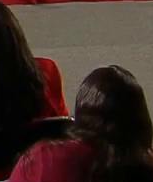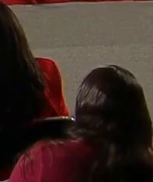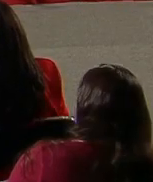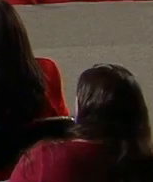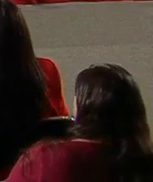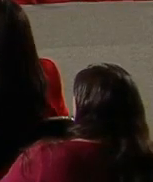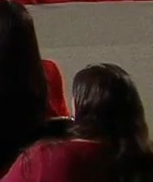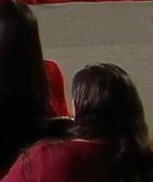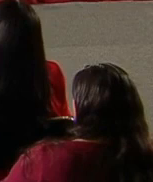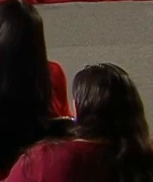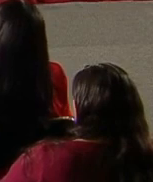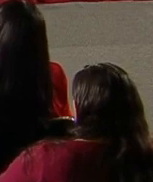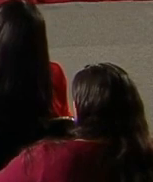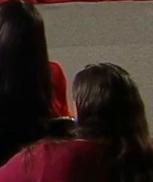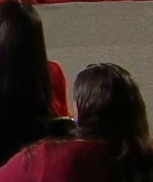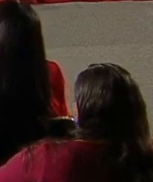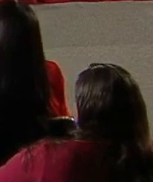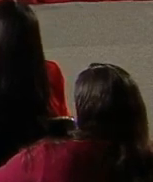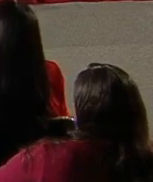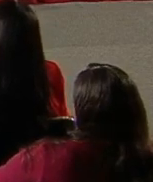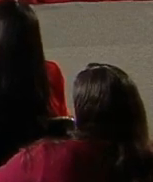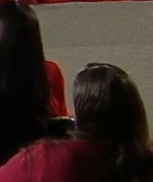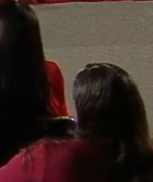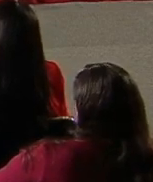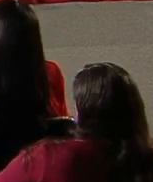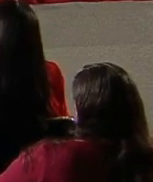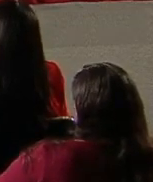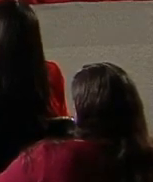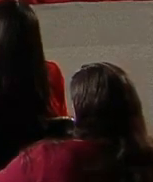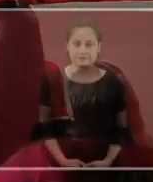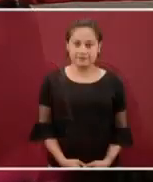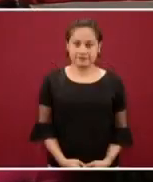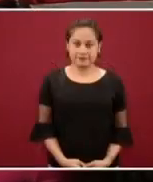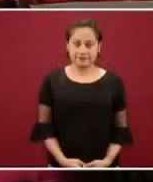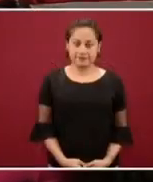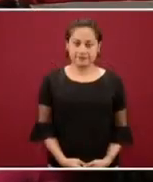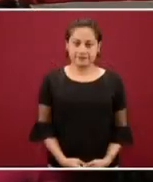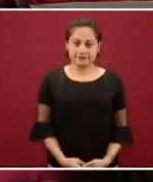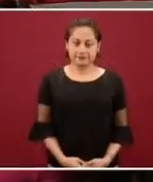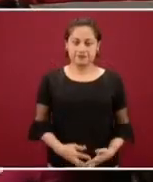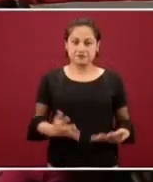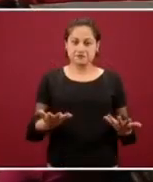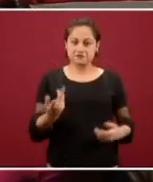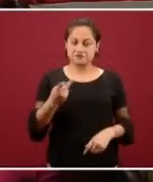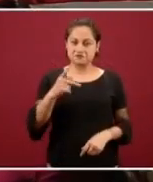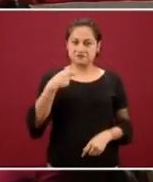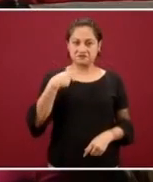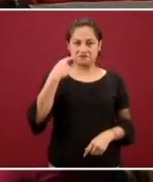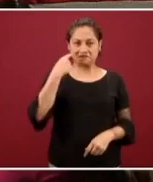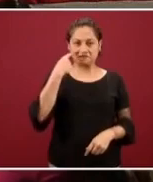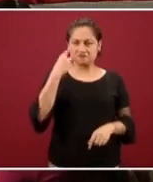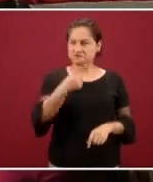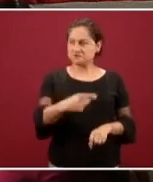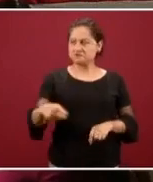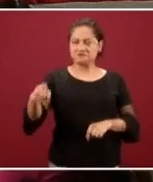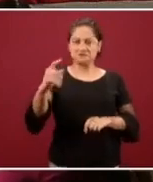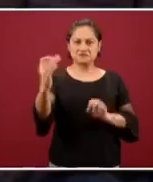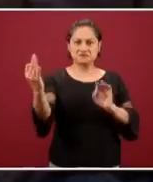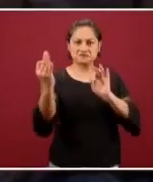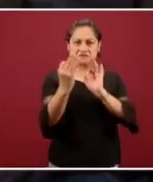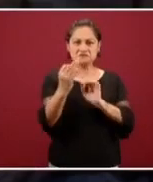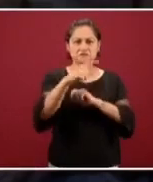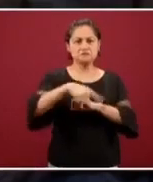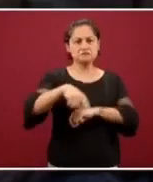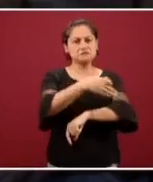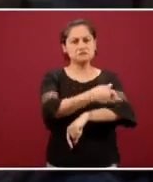la noche la jornada de sana distancia. Sin embargo, aquí a unos cuantos metros pues vemos muchas familias que están